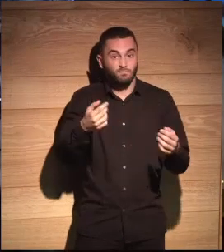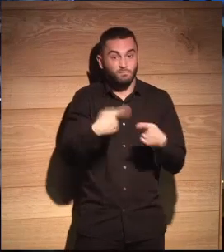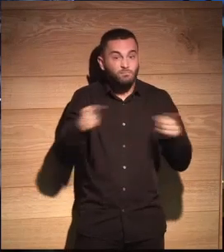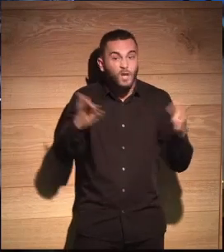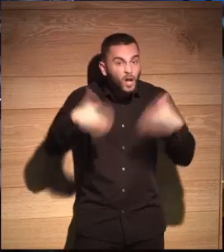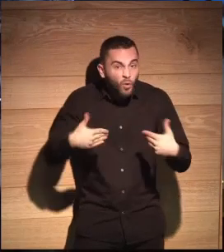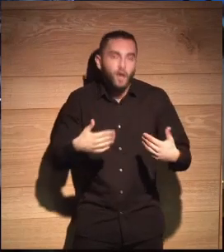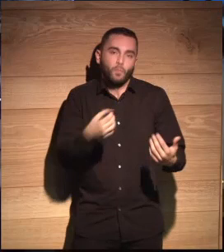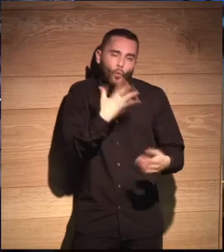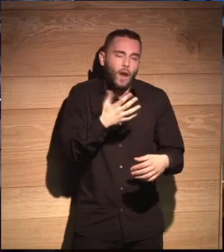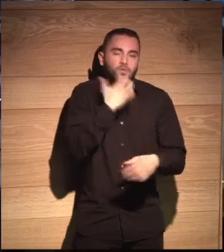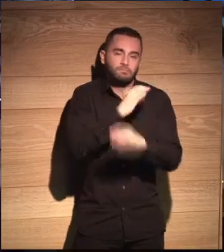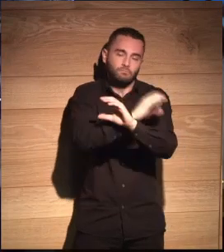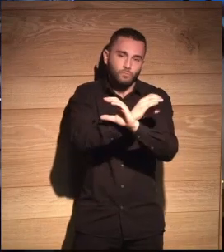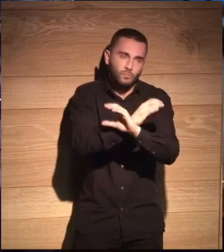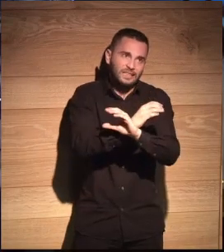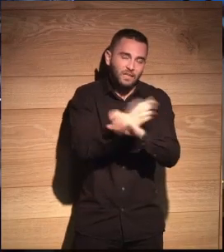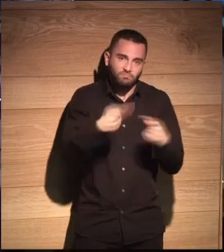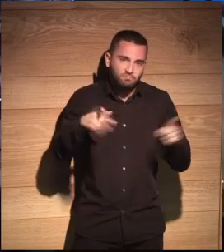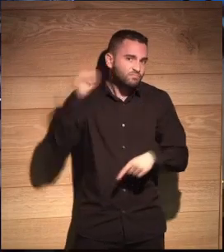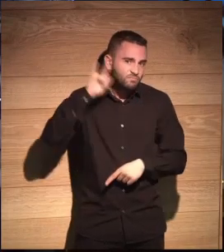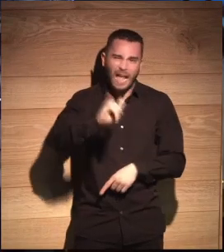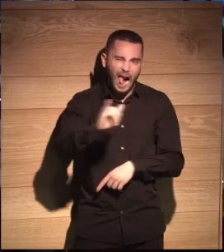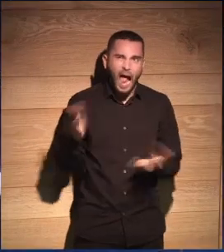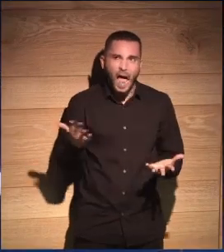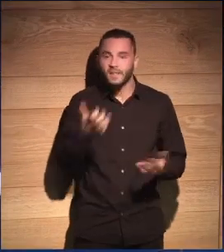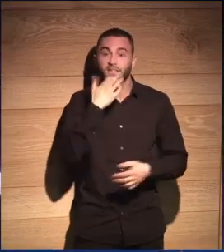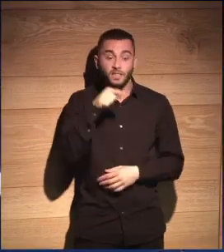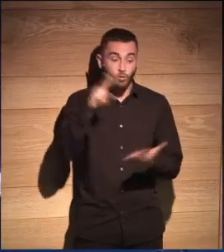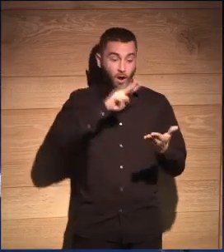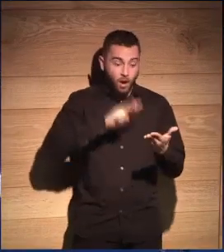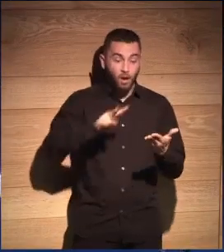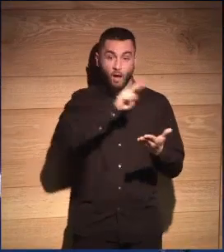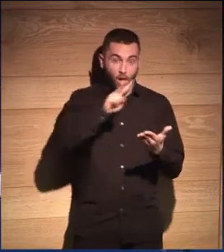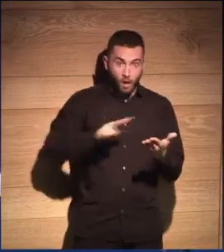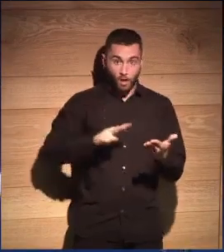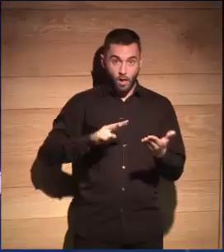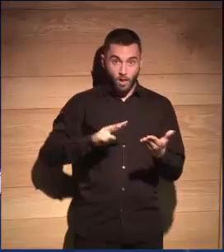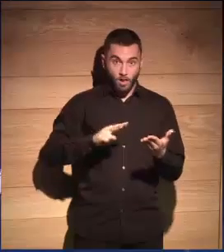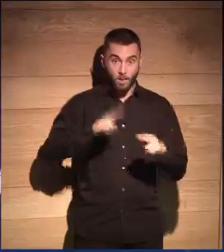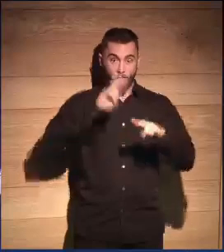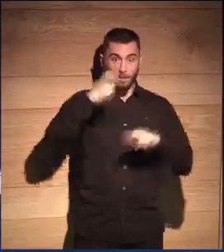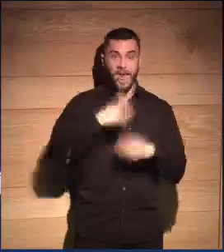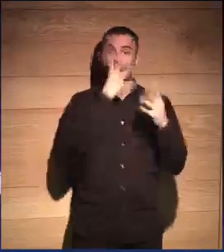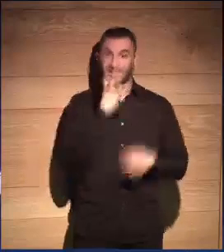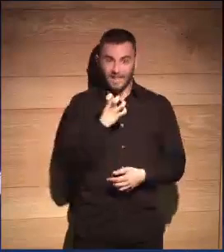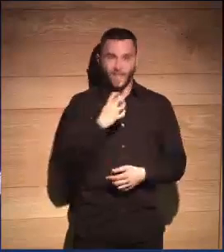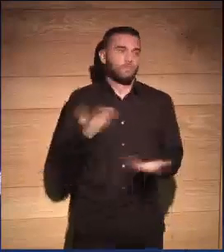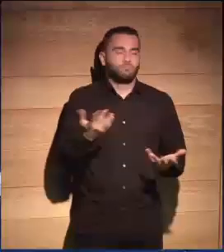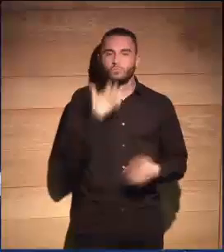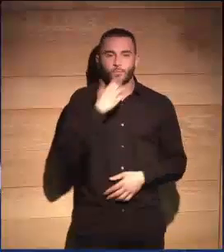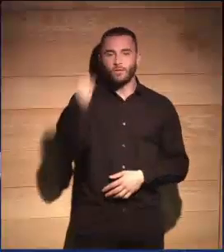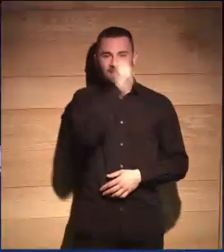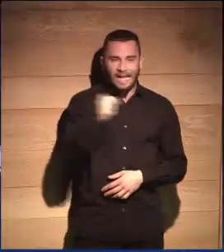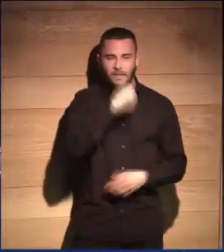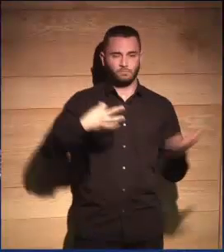cómic suena. Si tú te pones a leer el cómic, Black Sabbath está sonando de forma explícita en muchos momentos, que hay cantantes,